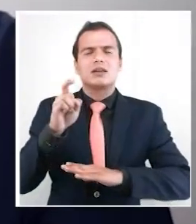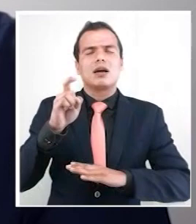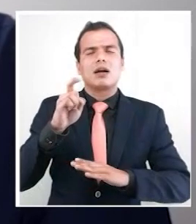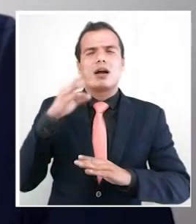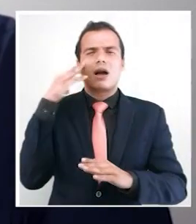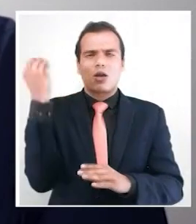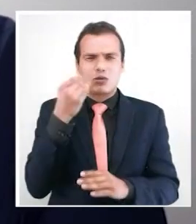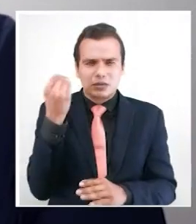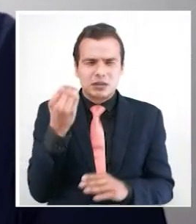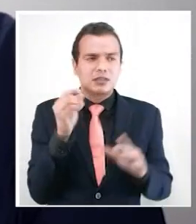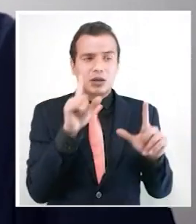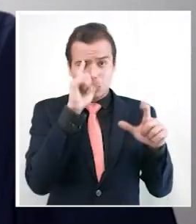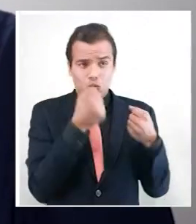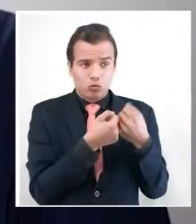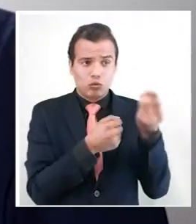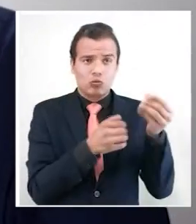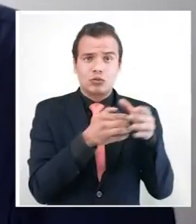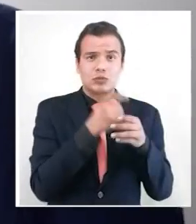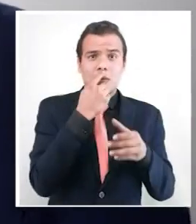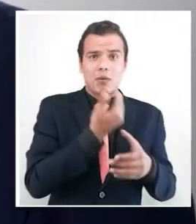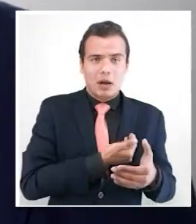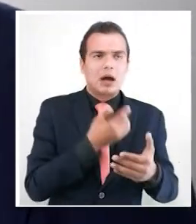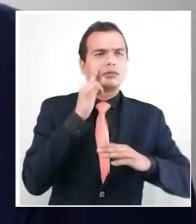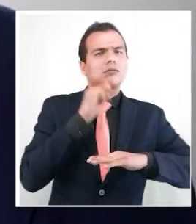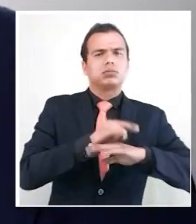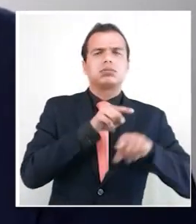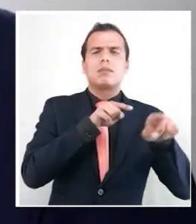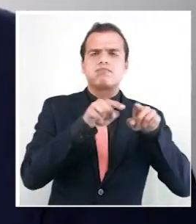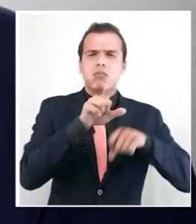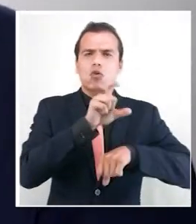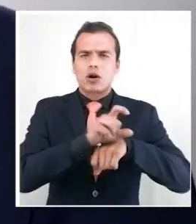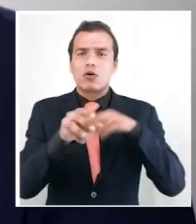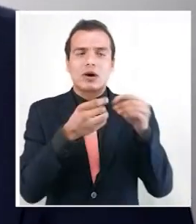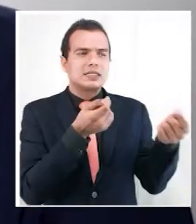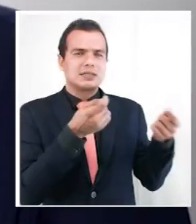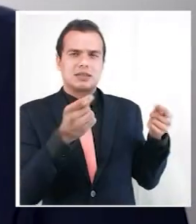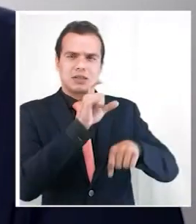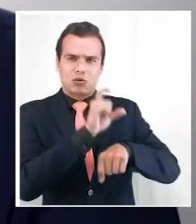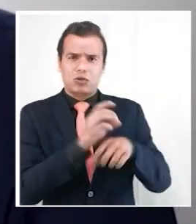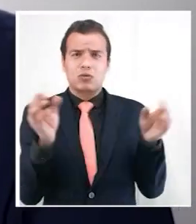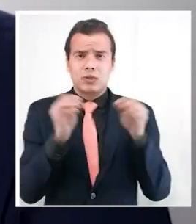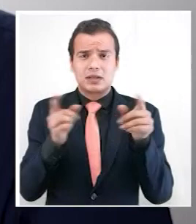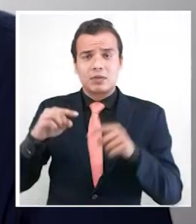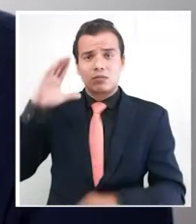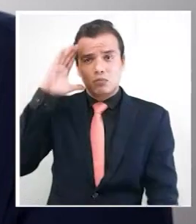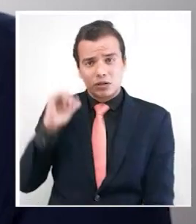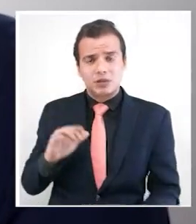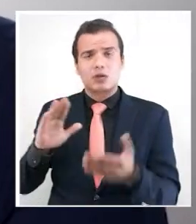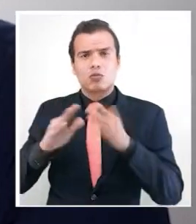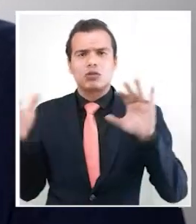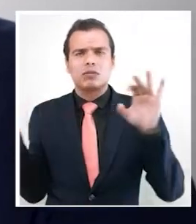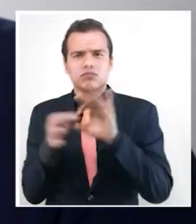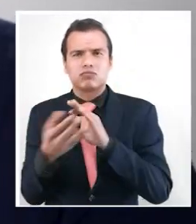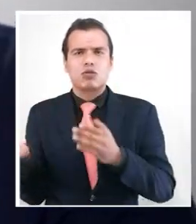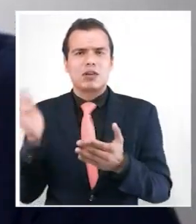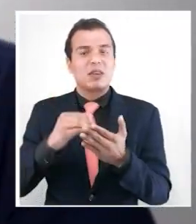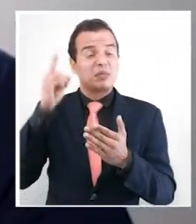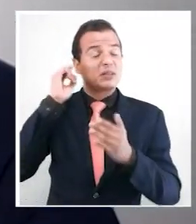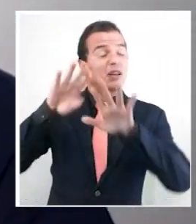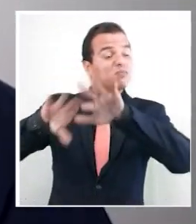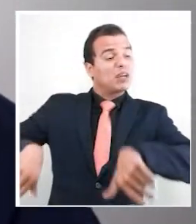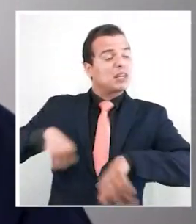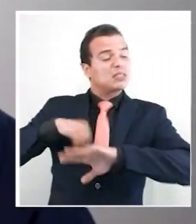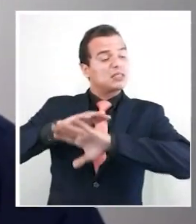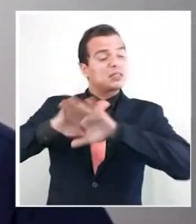las asociaciones de padres de familia para proteger los entornos educativos. Vamos a acercar nuevamente a la policía y la comunidad.